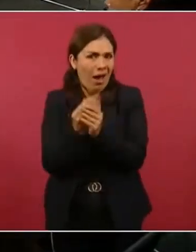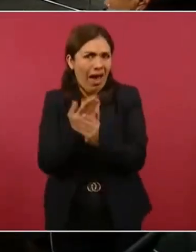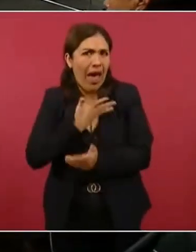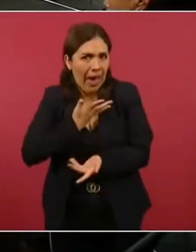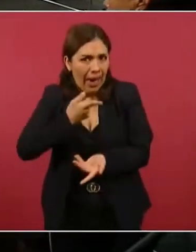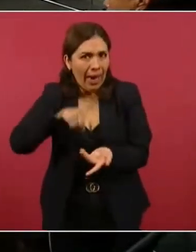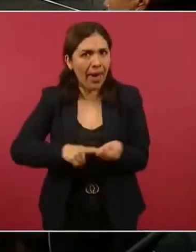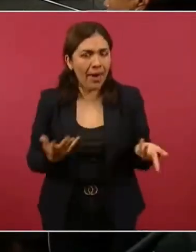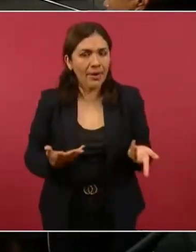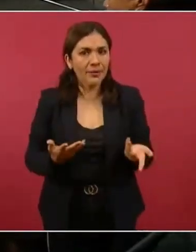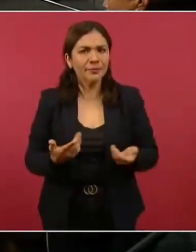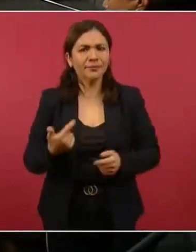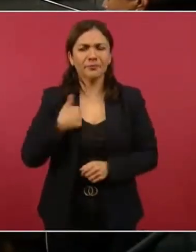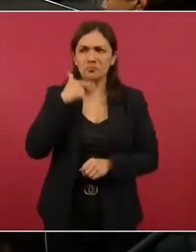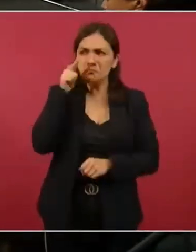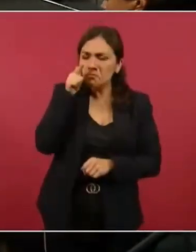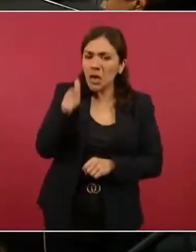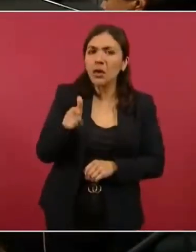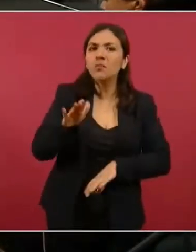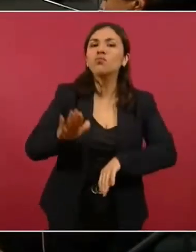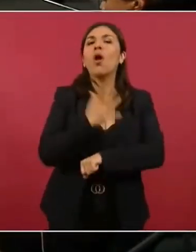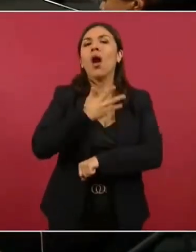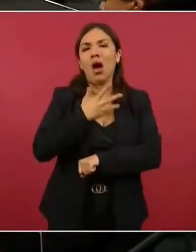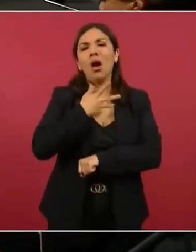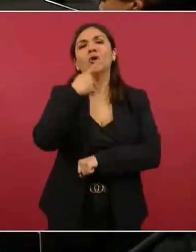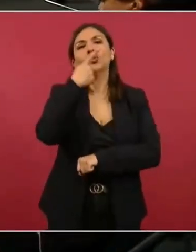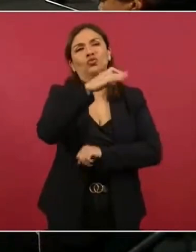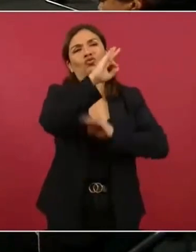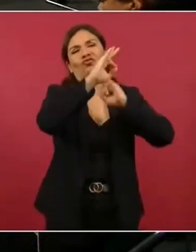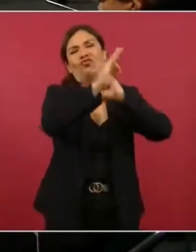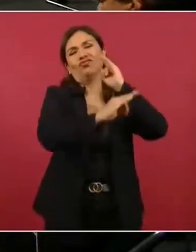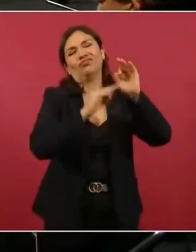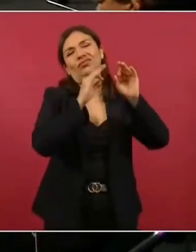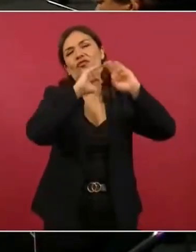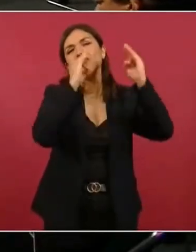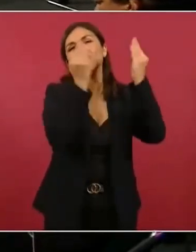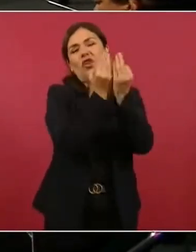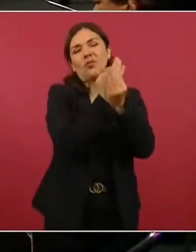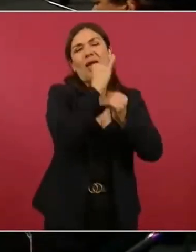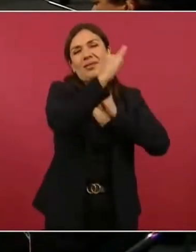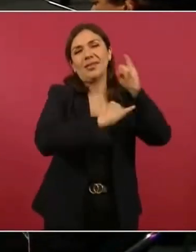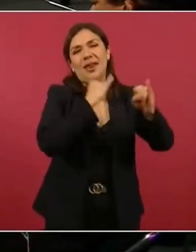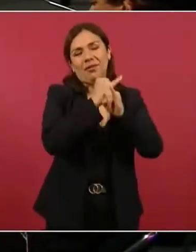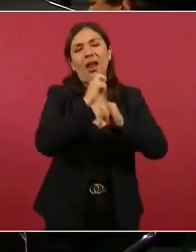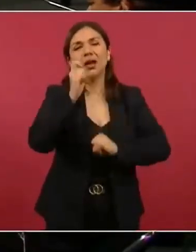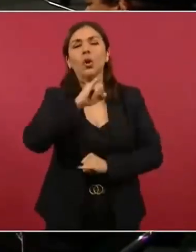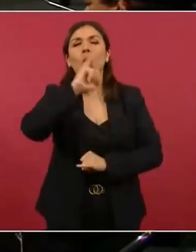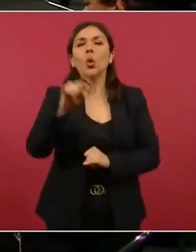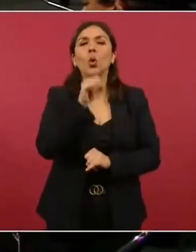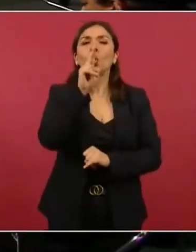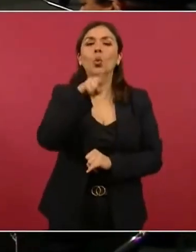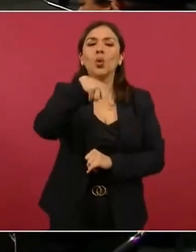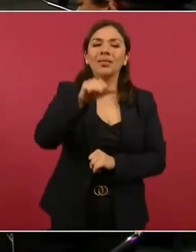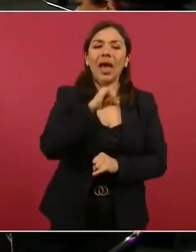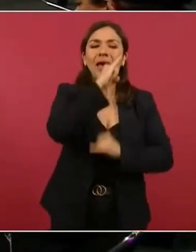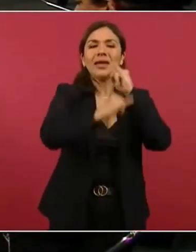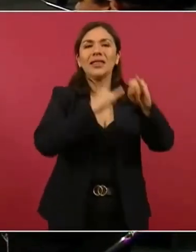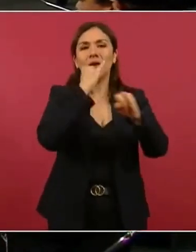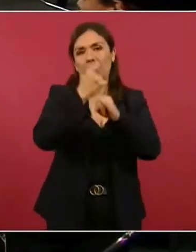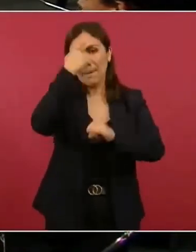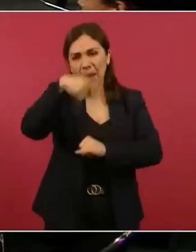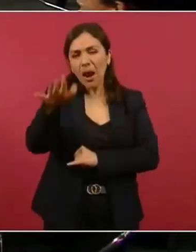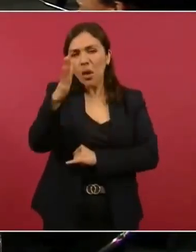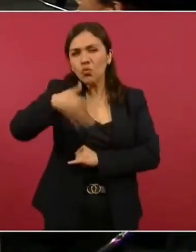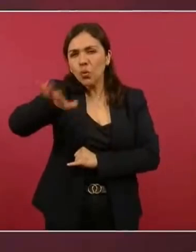entre otras cosas, lo supimos porque existe un mecanismo internacional que se llama la Junta Internacional de Fiscalización de